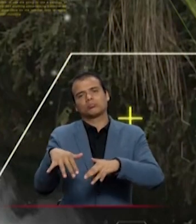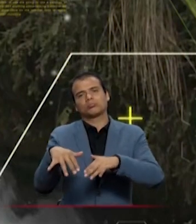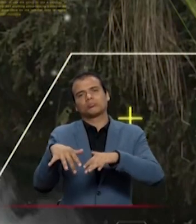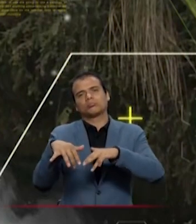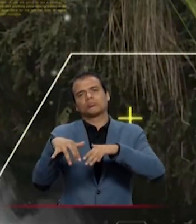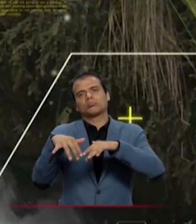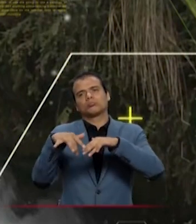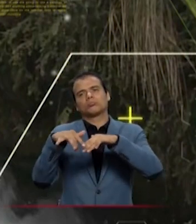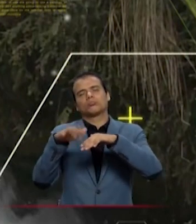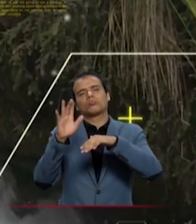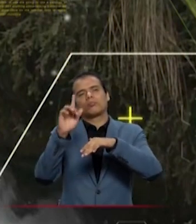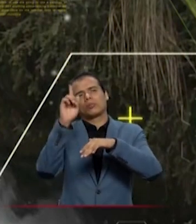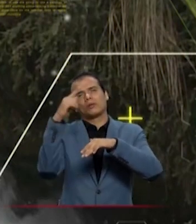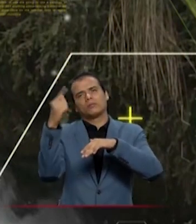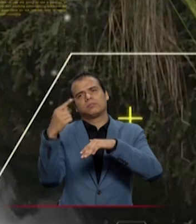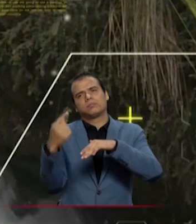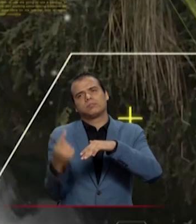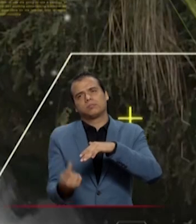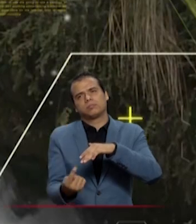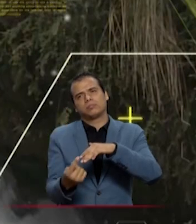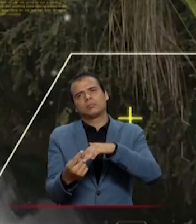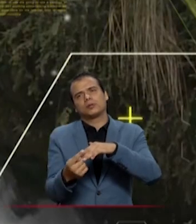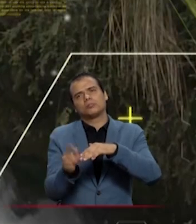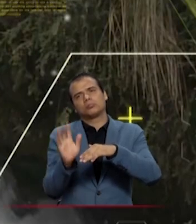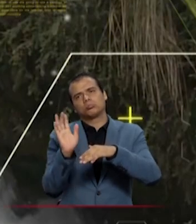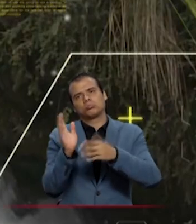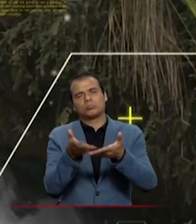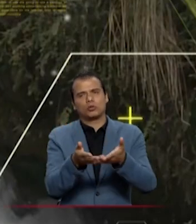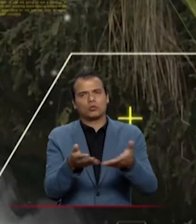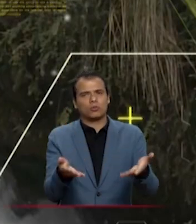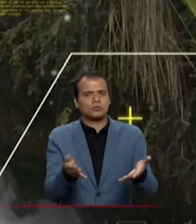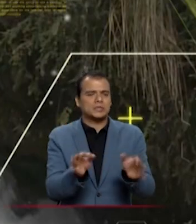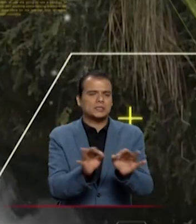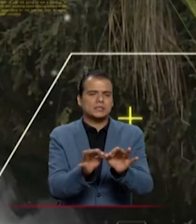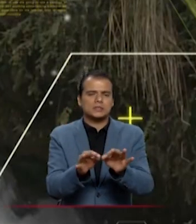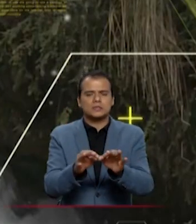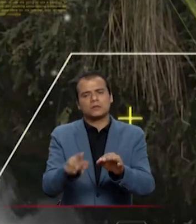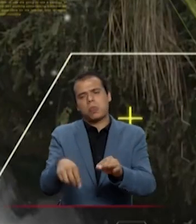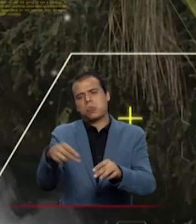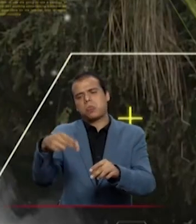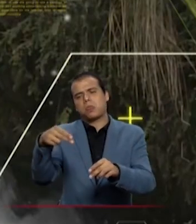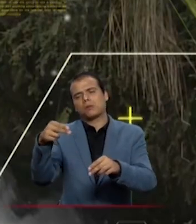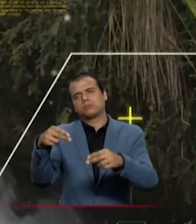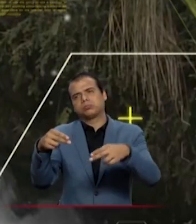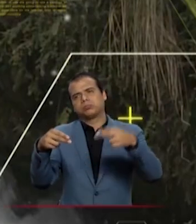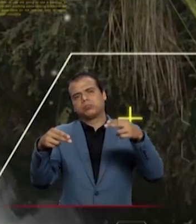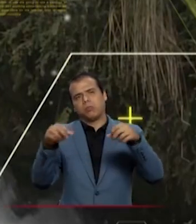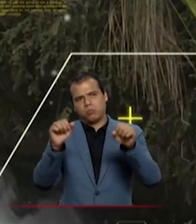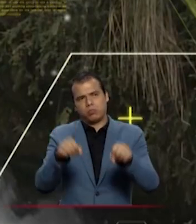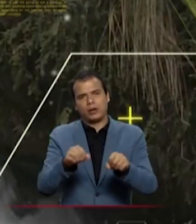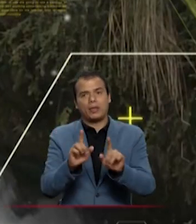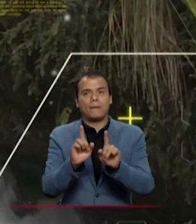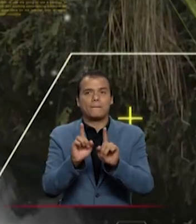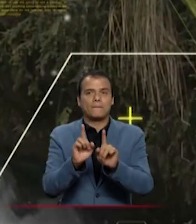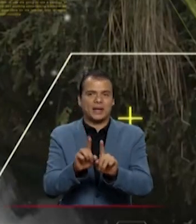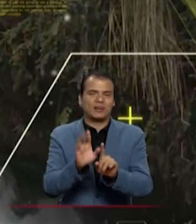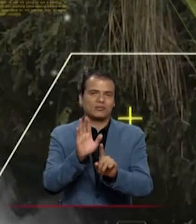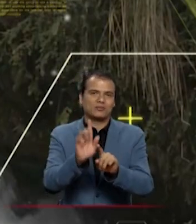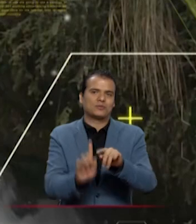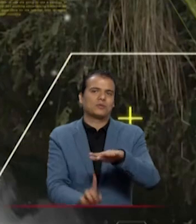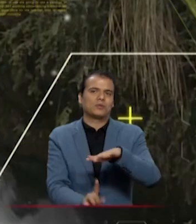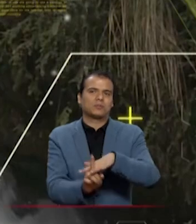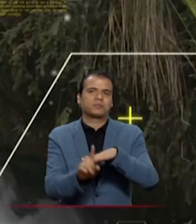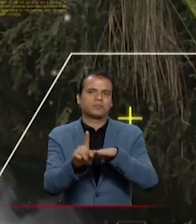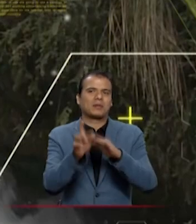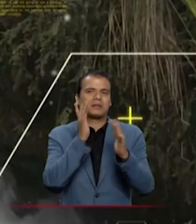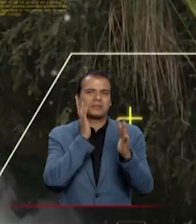o de arena incluso desprende algunos elementos no fijos en el suelo pero como en esta ocasión y coincidió con con la